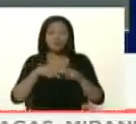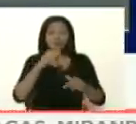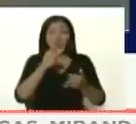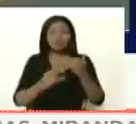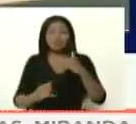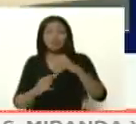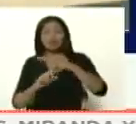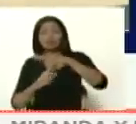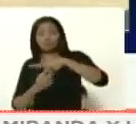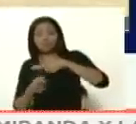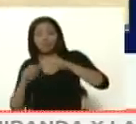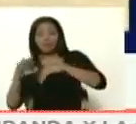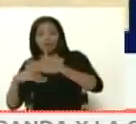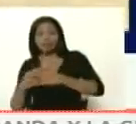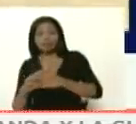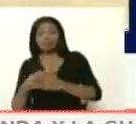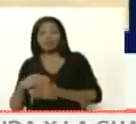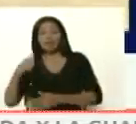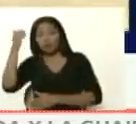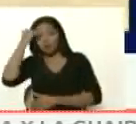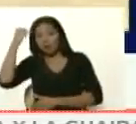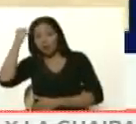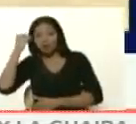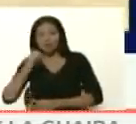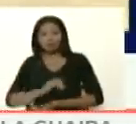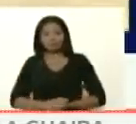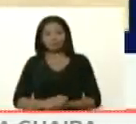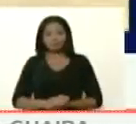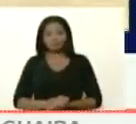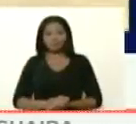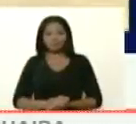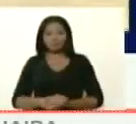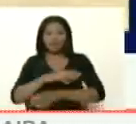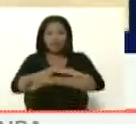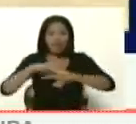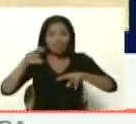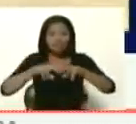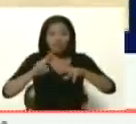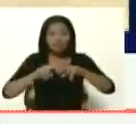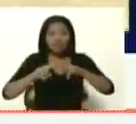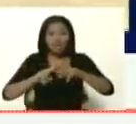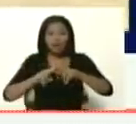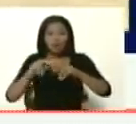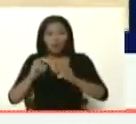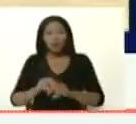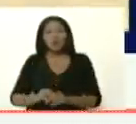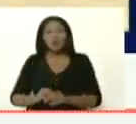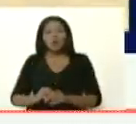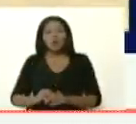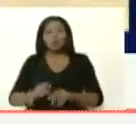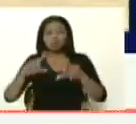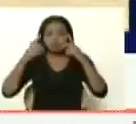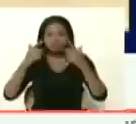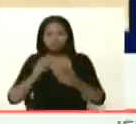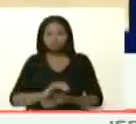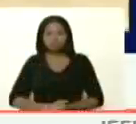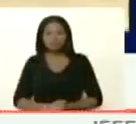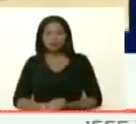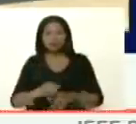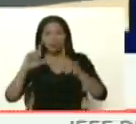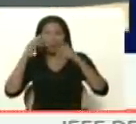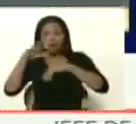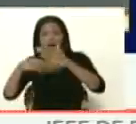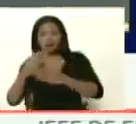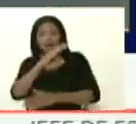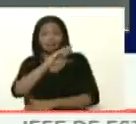Hugo Chávez, Los Caracas. La ruta Gato Negro, El Trébol. La ruta El Trébol,